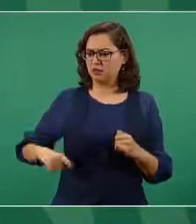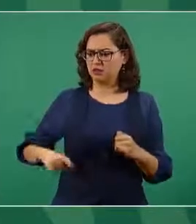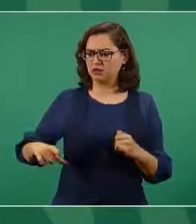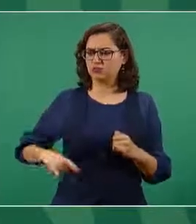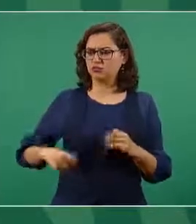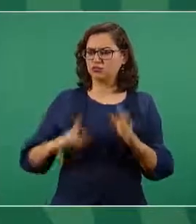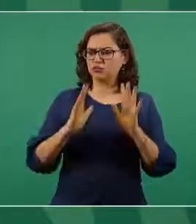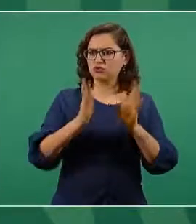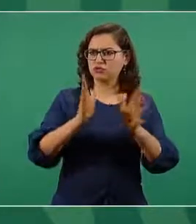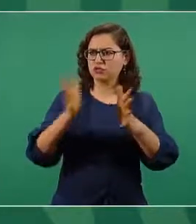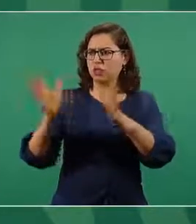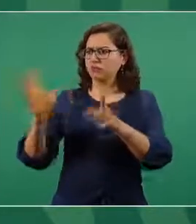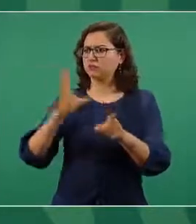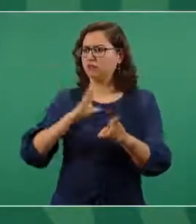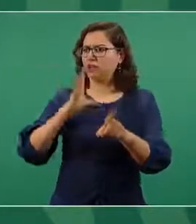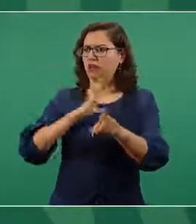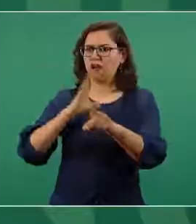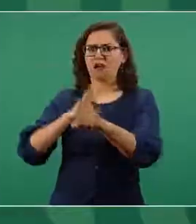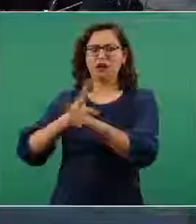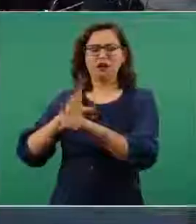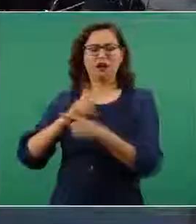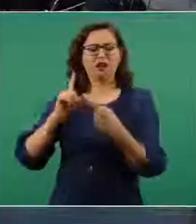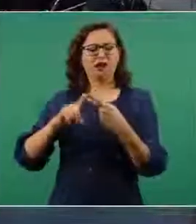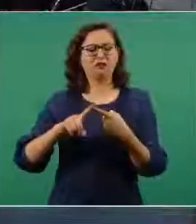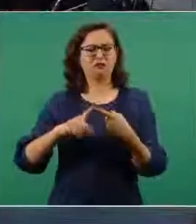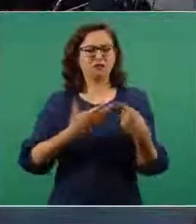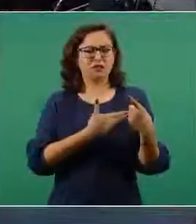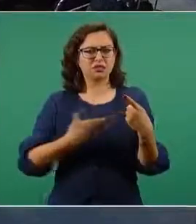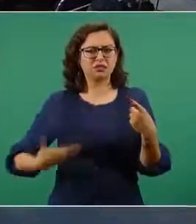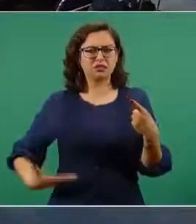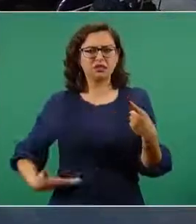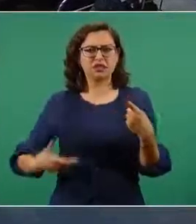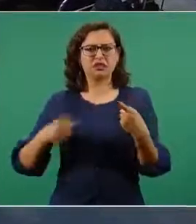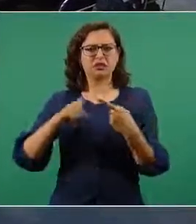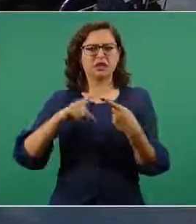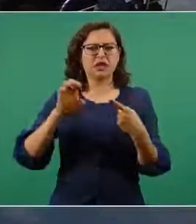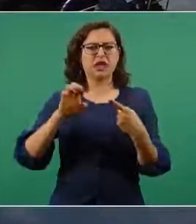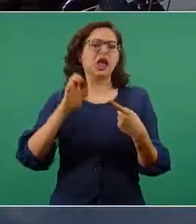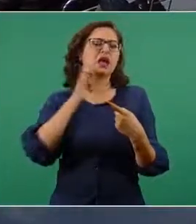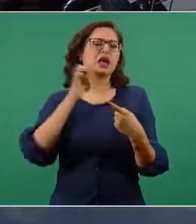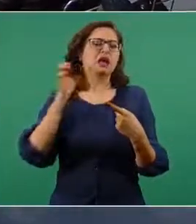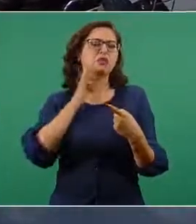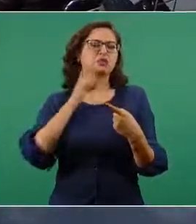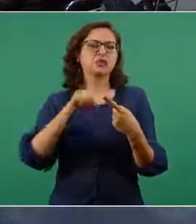del Ejecutivo, del Legislativo, del Poder Judicial,